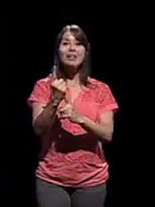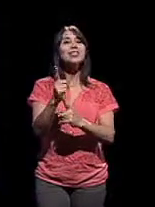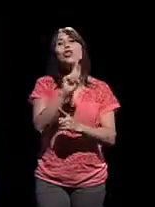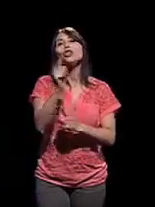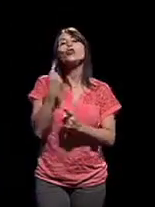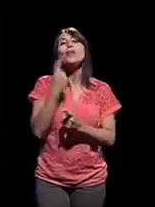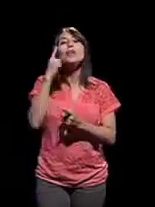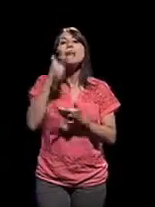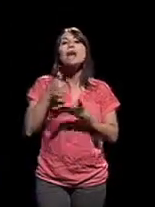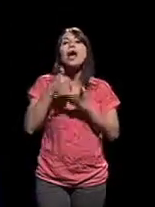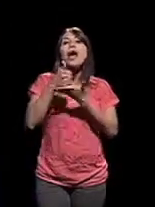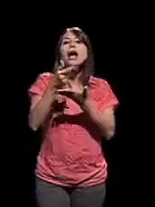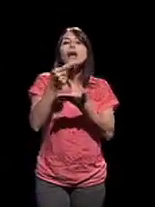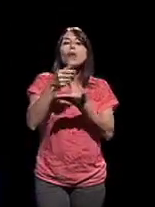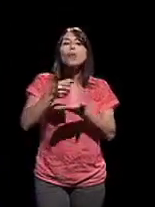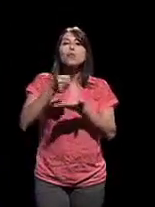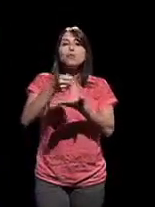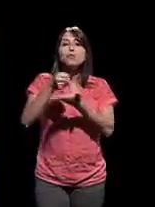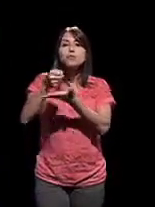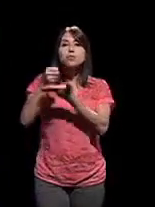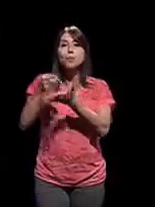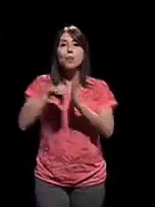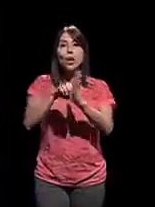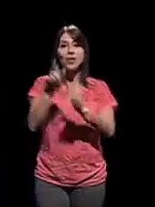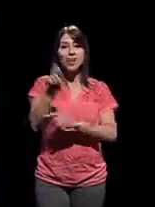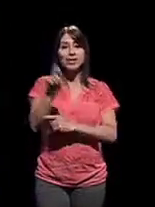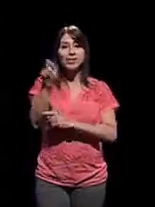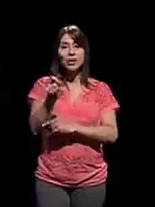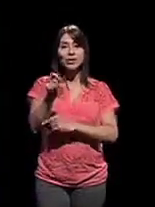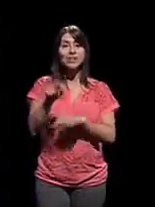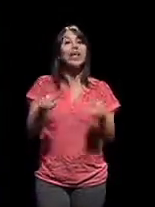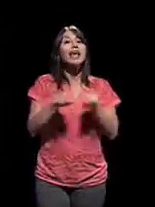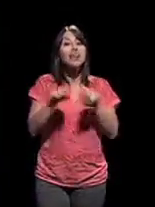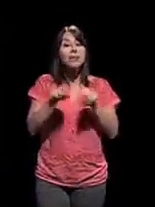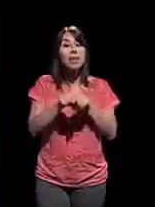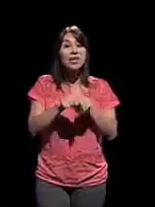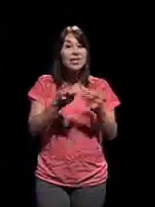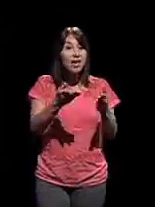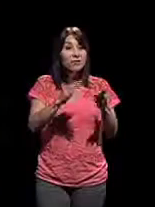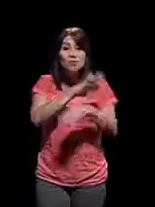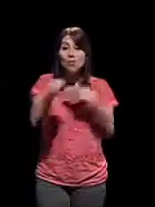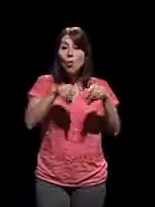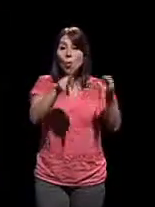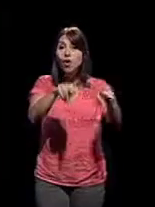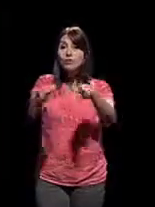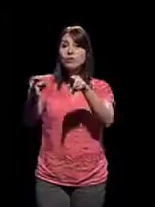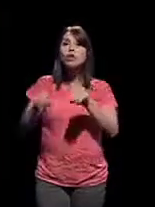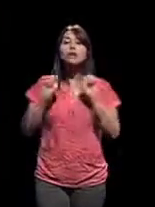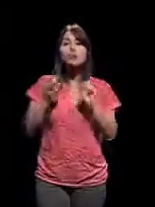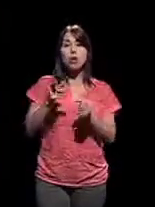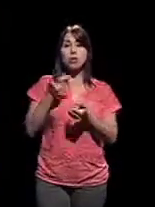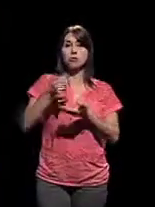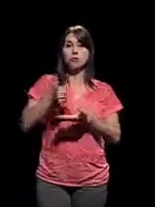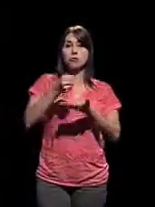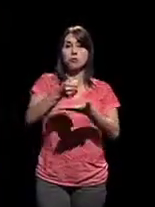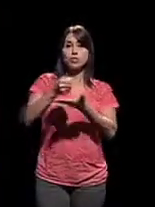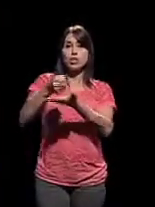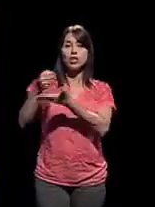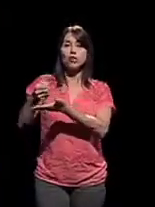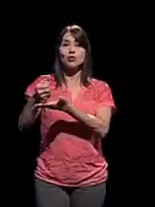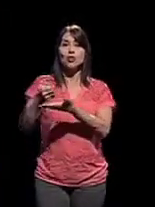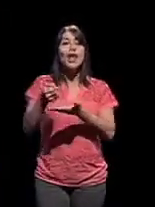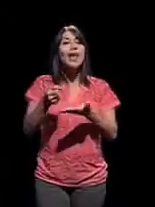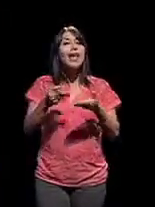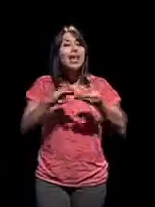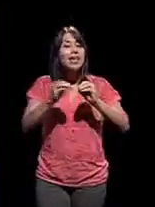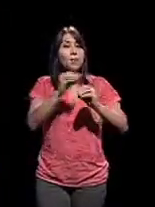digamos, subsidios estatales como las pensiones, sino también para poder generar en el resto de la población subsidios que permitan aumentar el